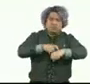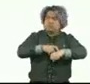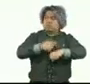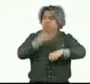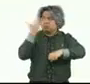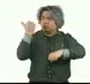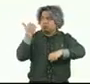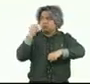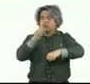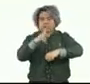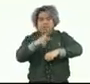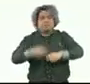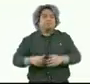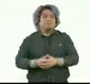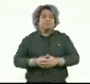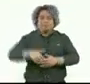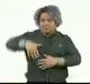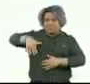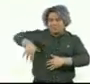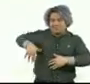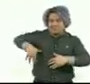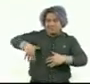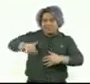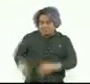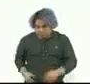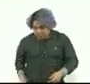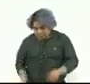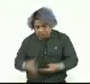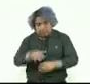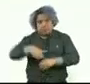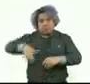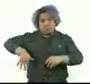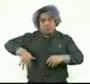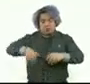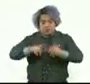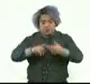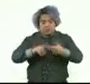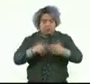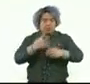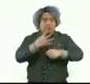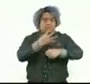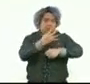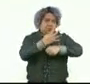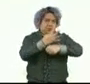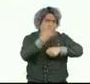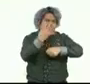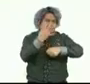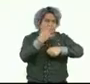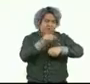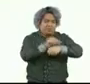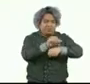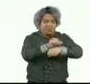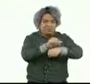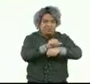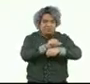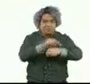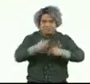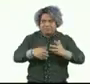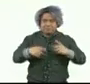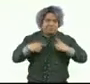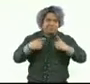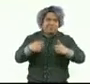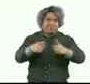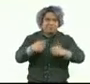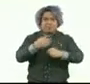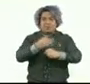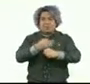Bueno, pues después de esta entrega, que estamos muy agradecidos con el INSABI de estas unidades médicas, vamos a